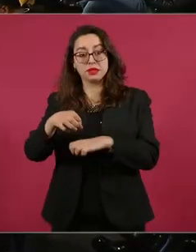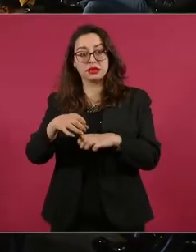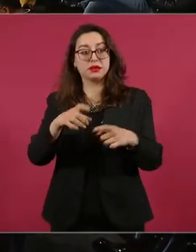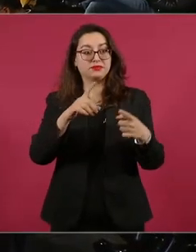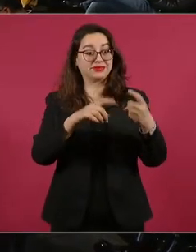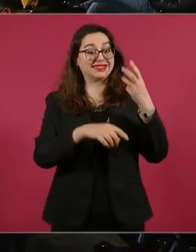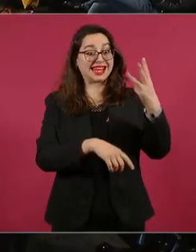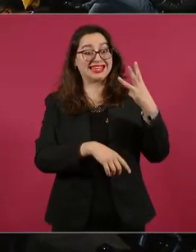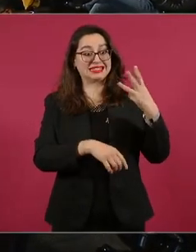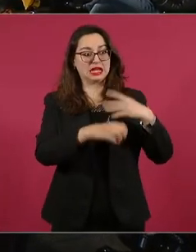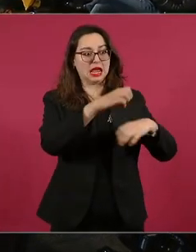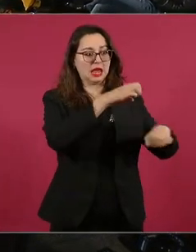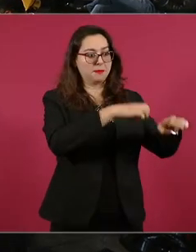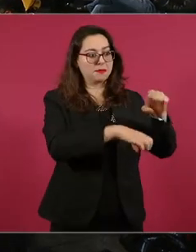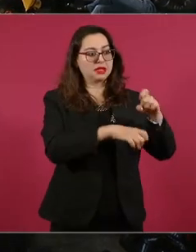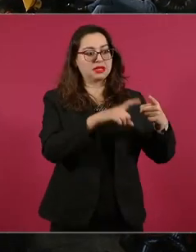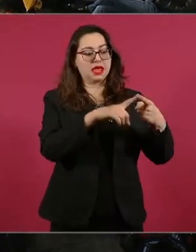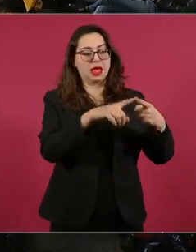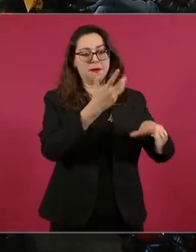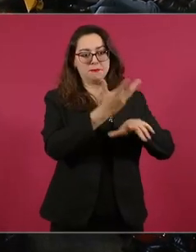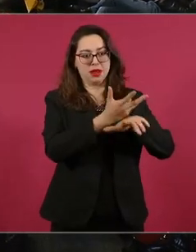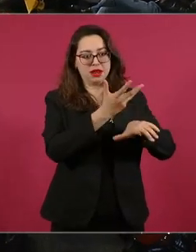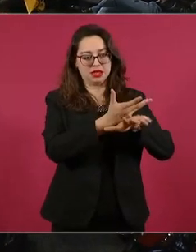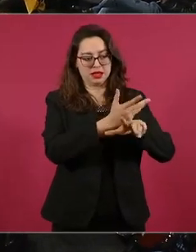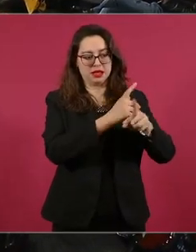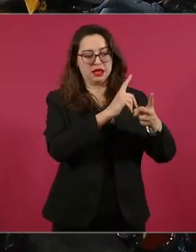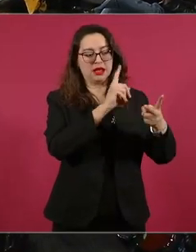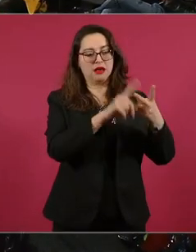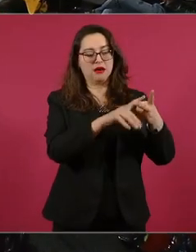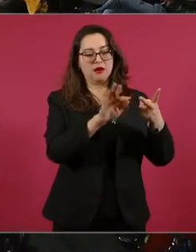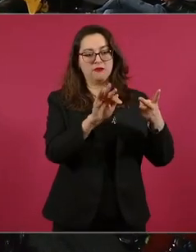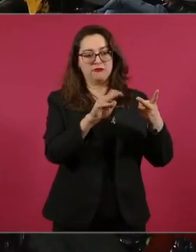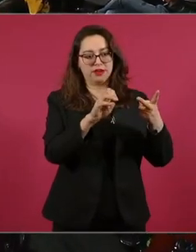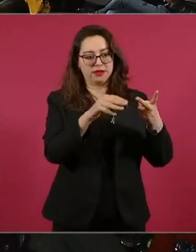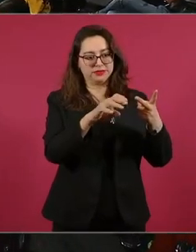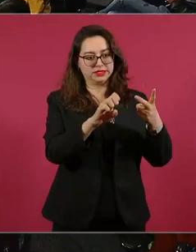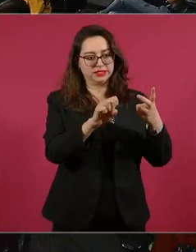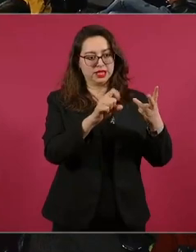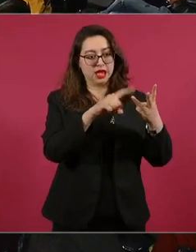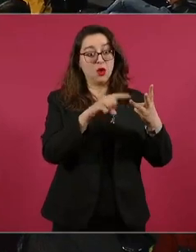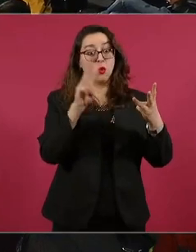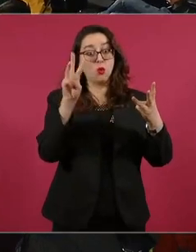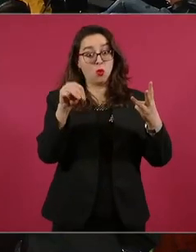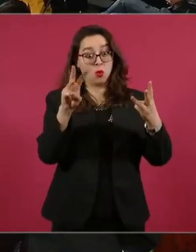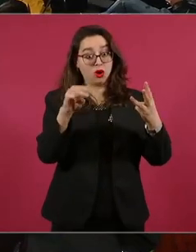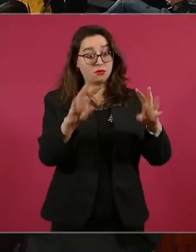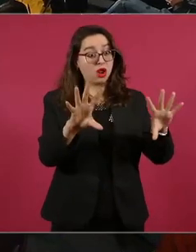juntos, de los tres. Esto con la investigación del